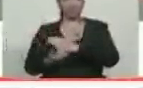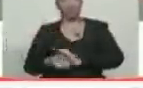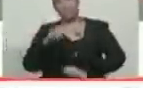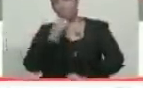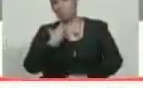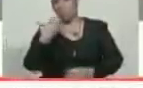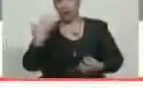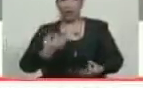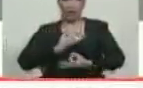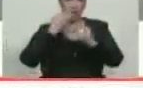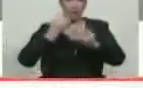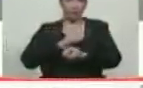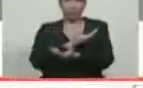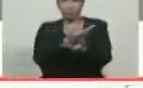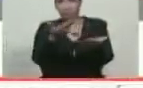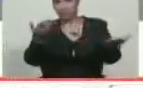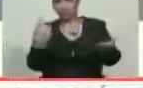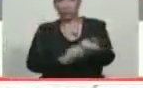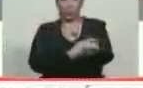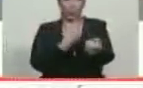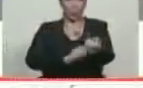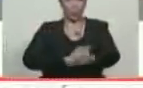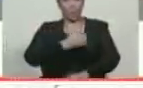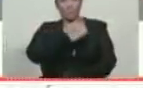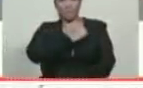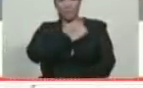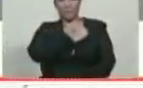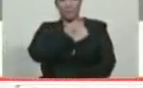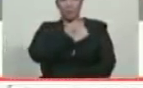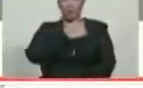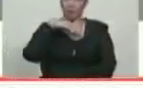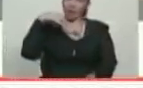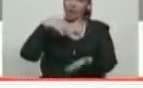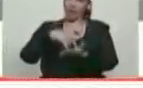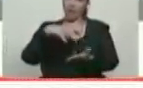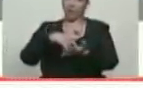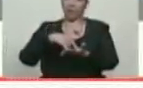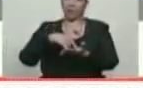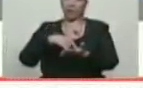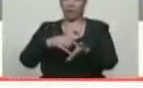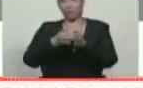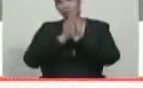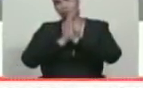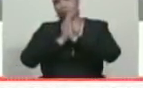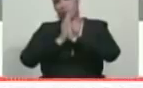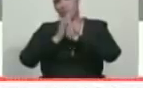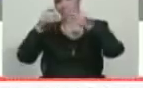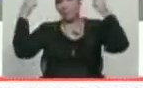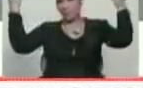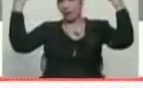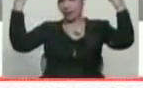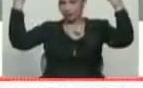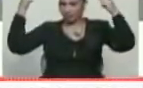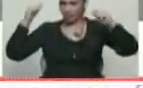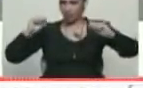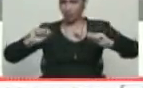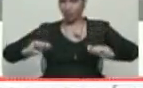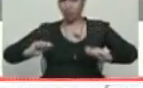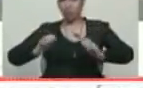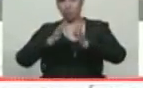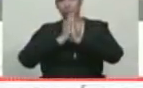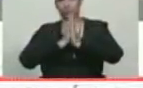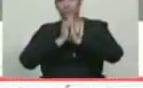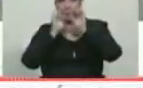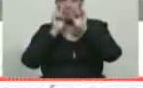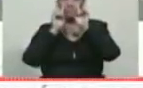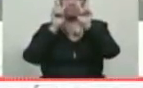Buenas tardes, queridos hermanos y hermanas de Carabobo. Vamos a bajar un momentico la pancarta, esta pancarta grandota que está por aquí, bájela para